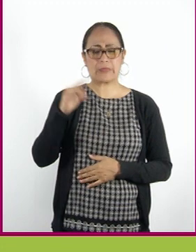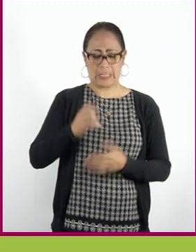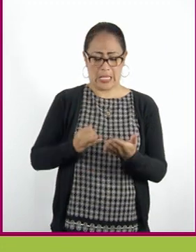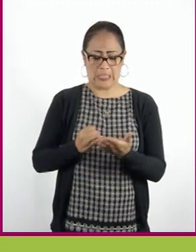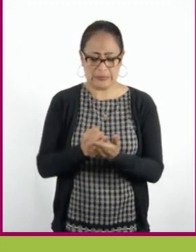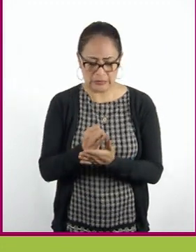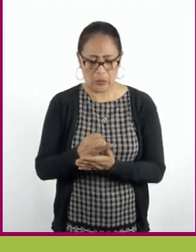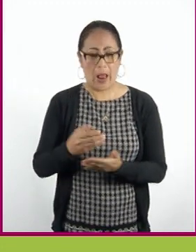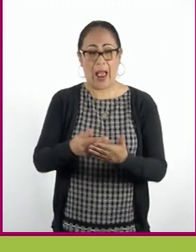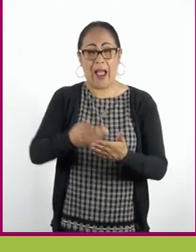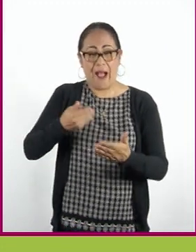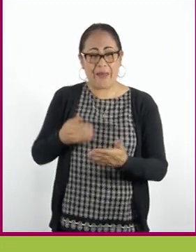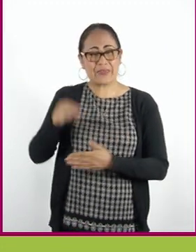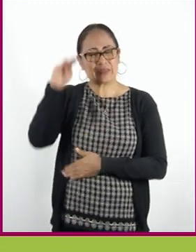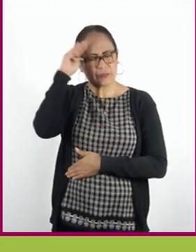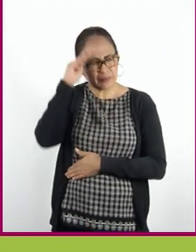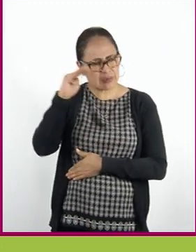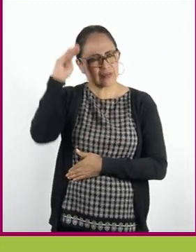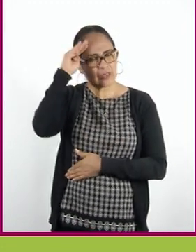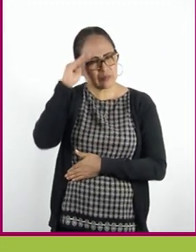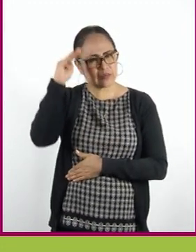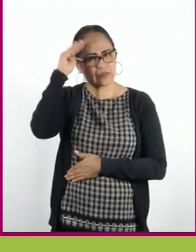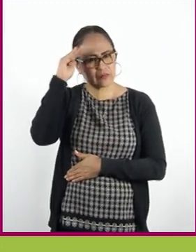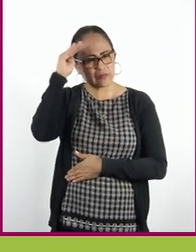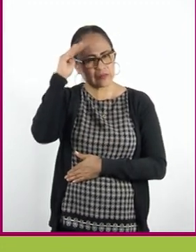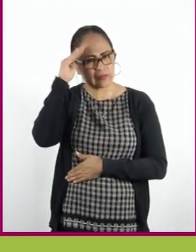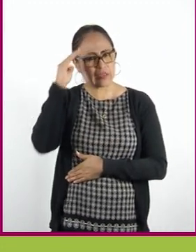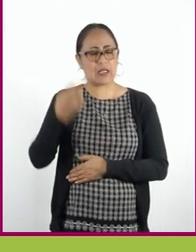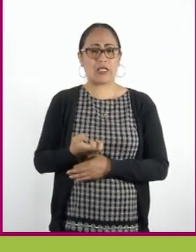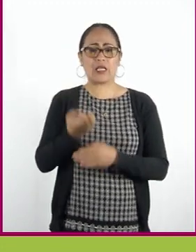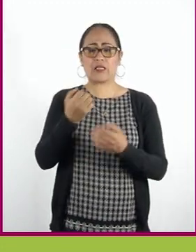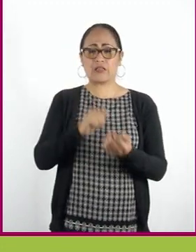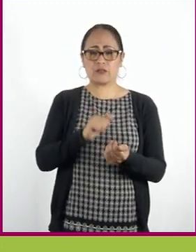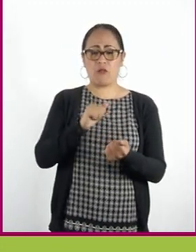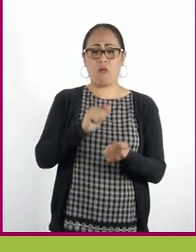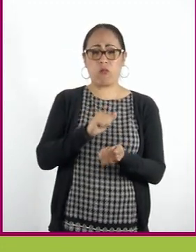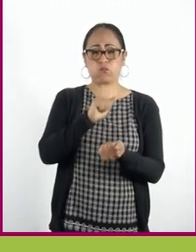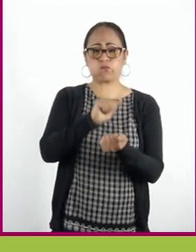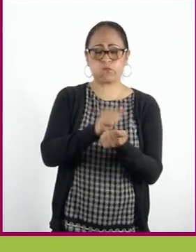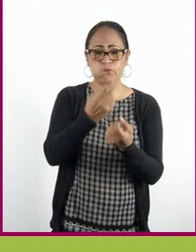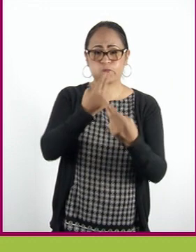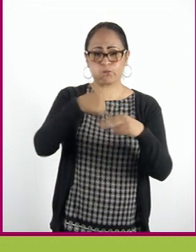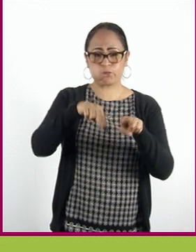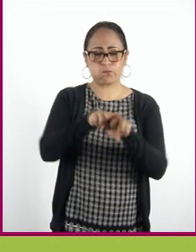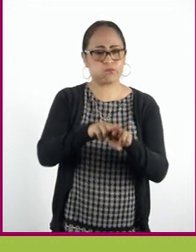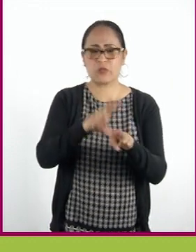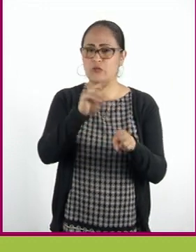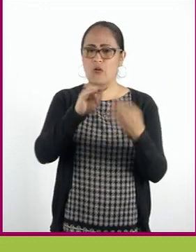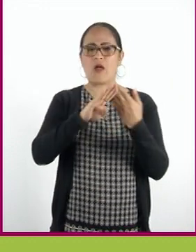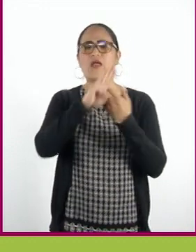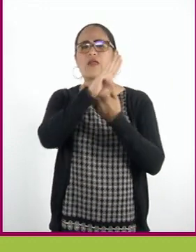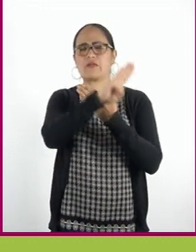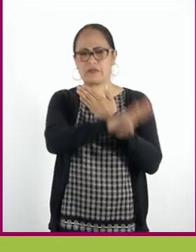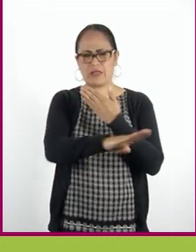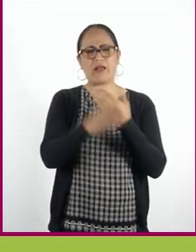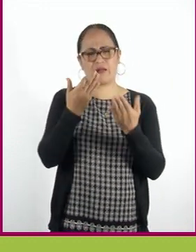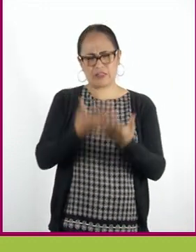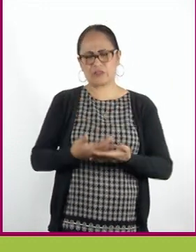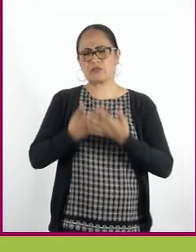reflexionada y lo recomendable es evitar tener relaciones sexuales, esperando el momento adecuado para